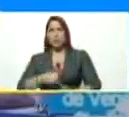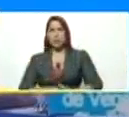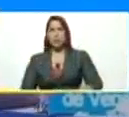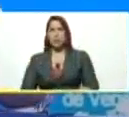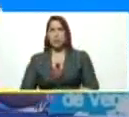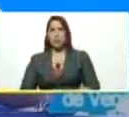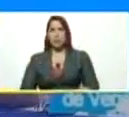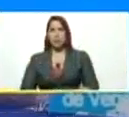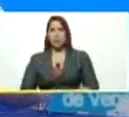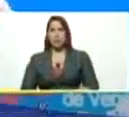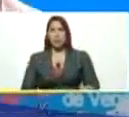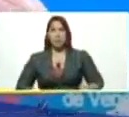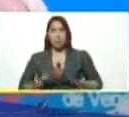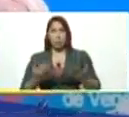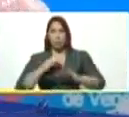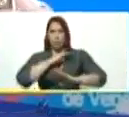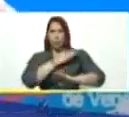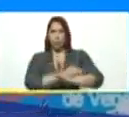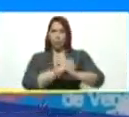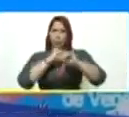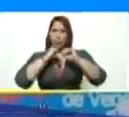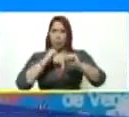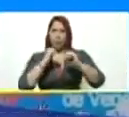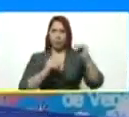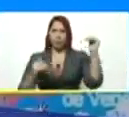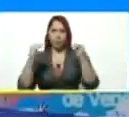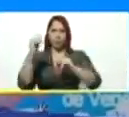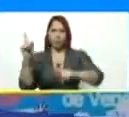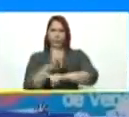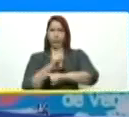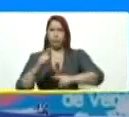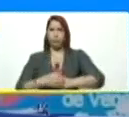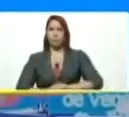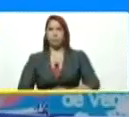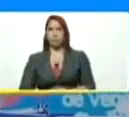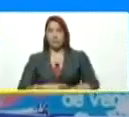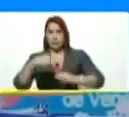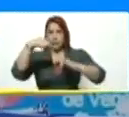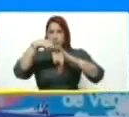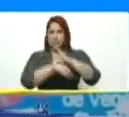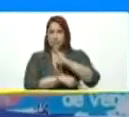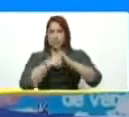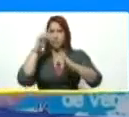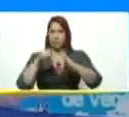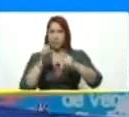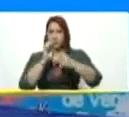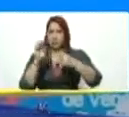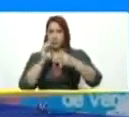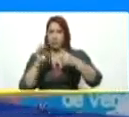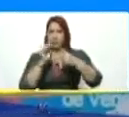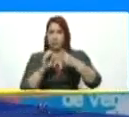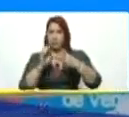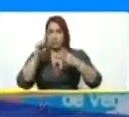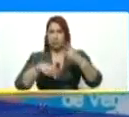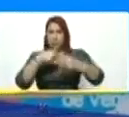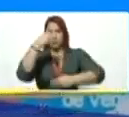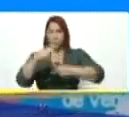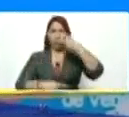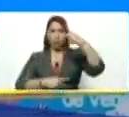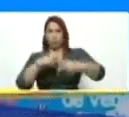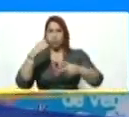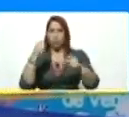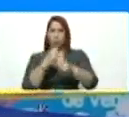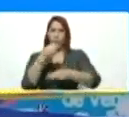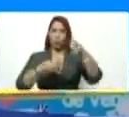des intensidad, altura y velocidad, profundidad estratégica al proceso de